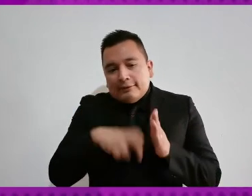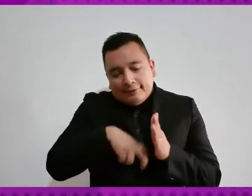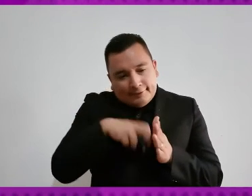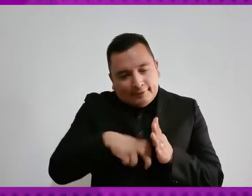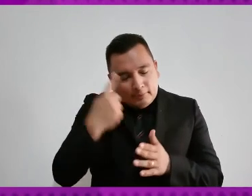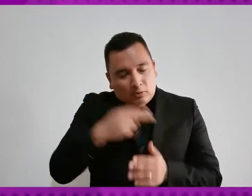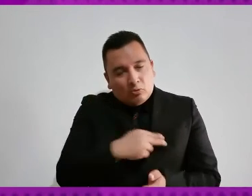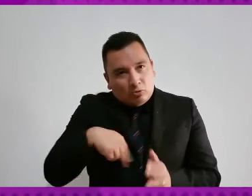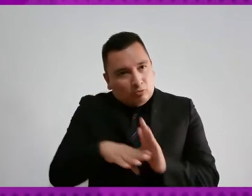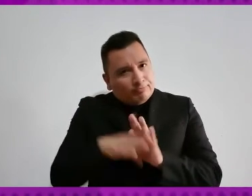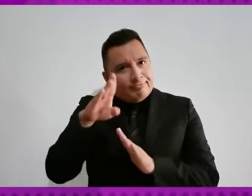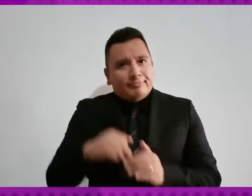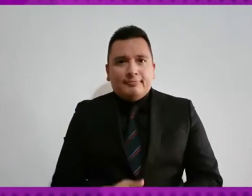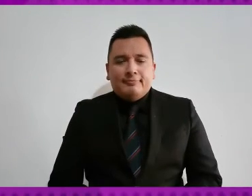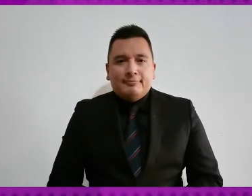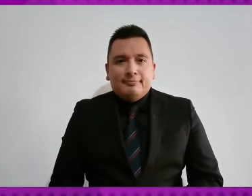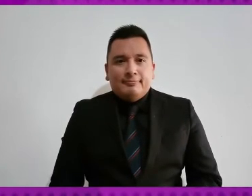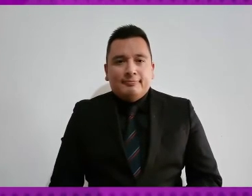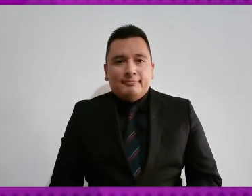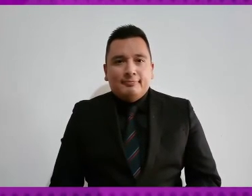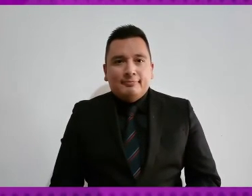llegar y avanzar adelante.